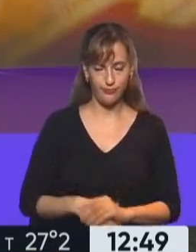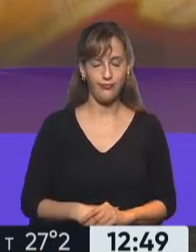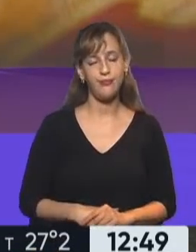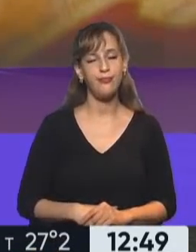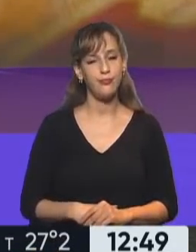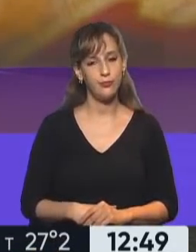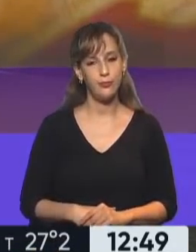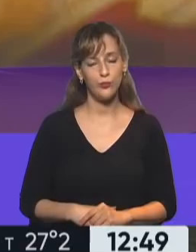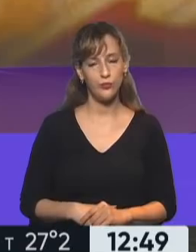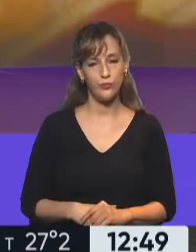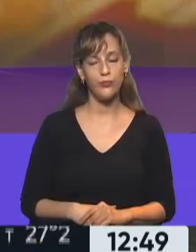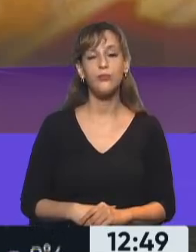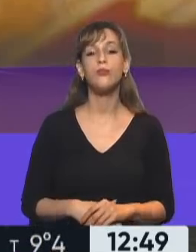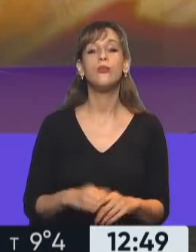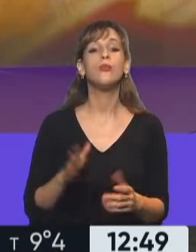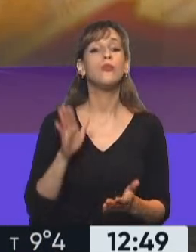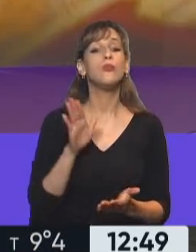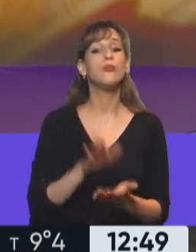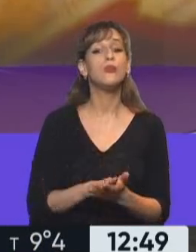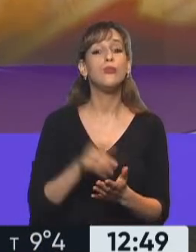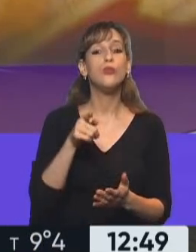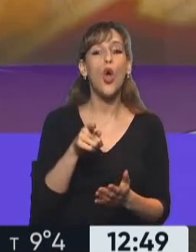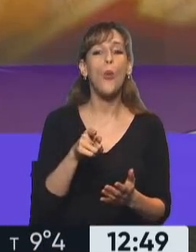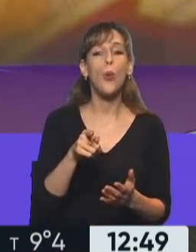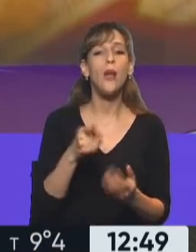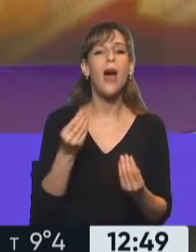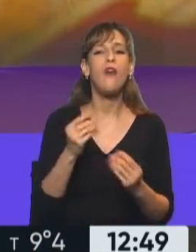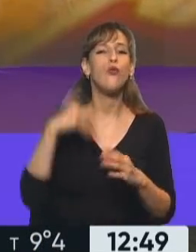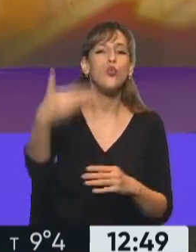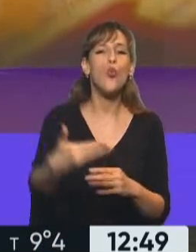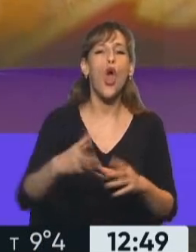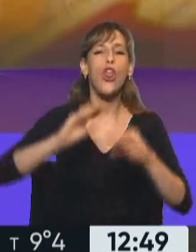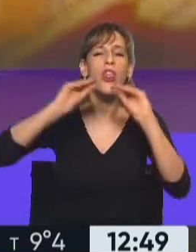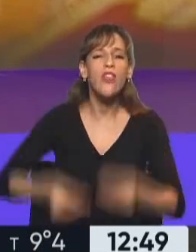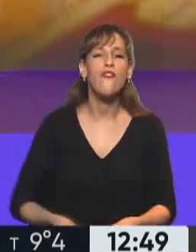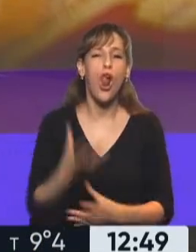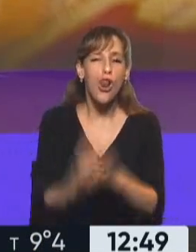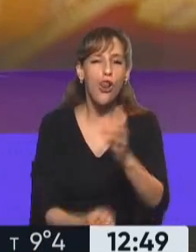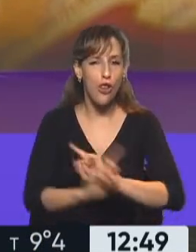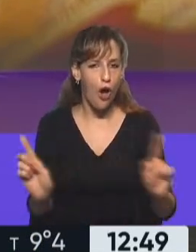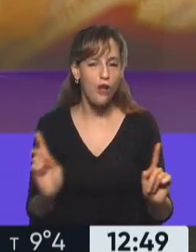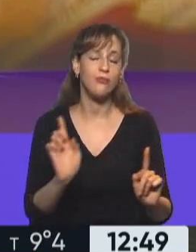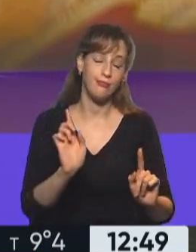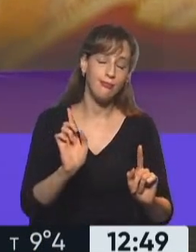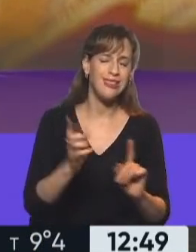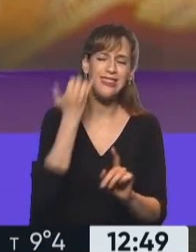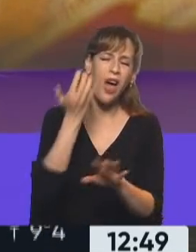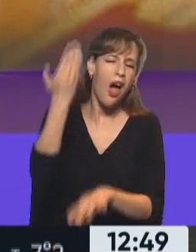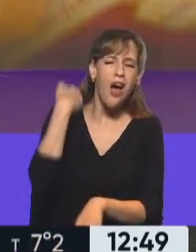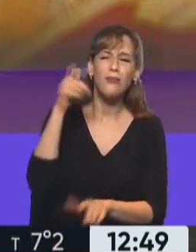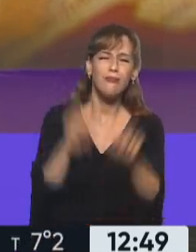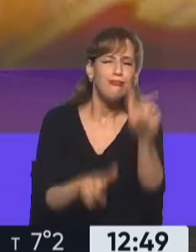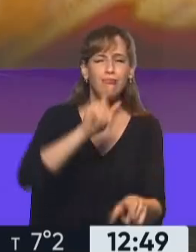2022. Alejar los vencimientos adversos de un eventual default. Esto, la verdad, ya lo han escuchado seguramente una infinidad de columnistas,